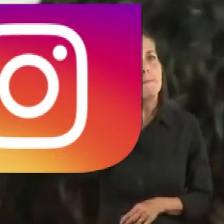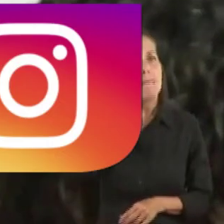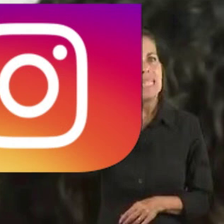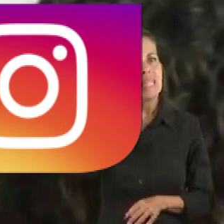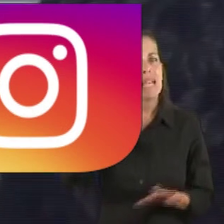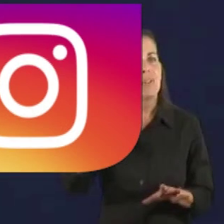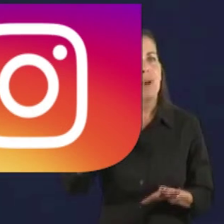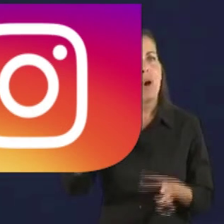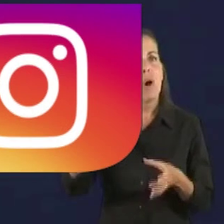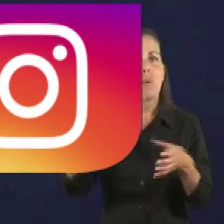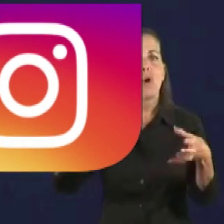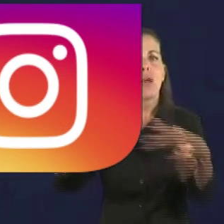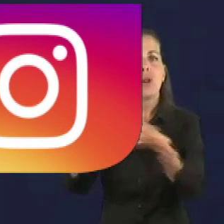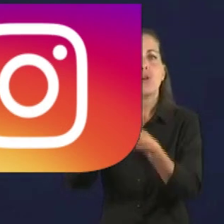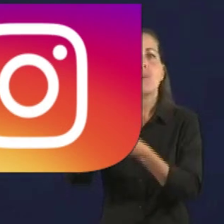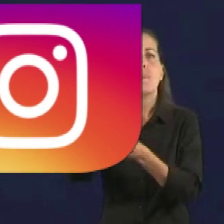inserte.